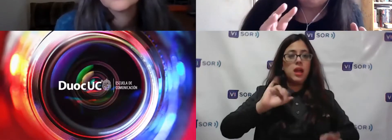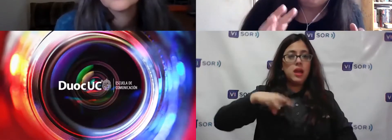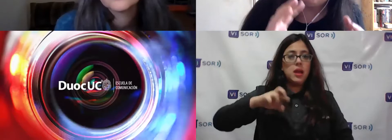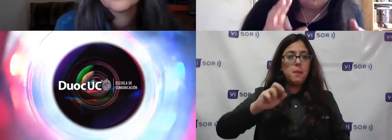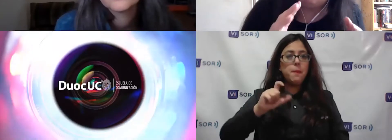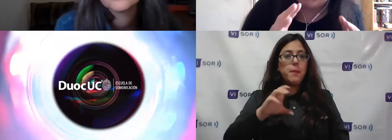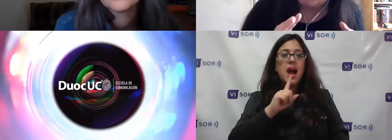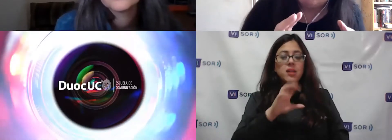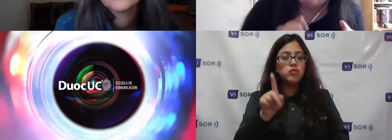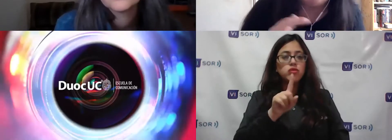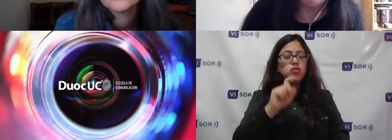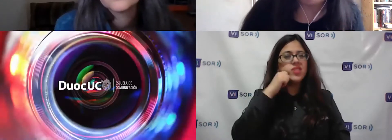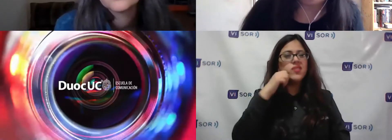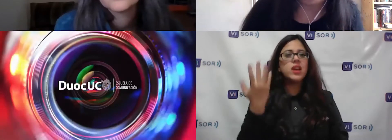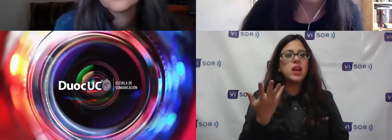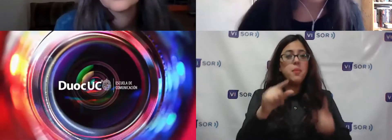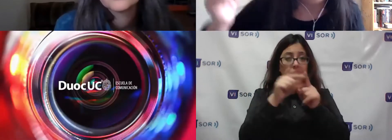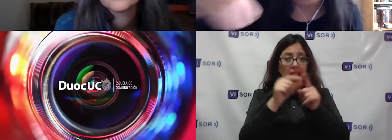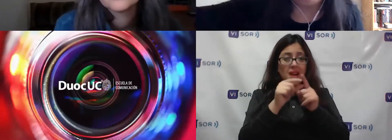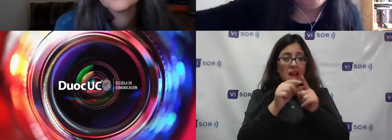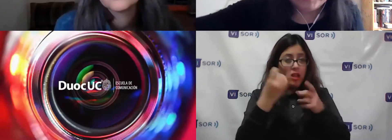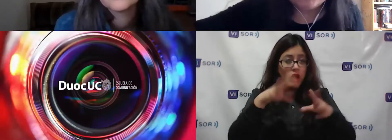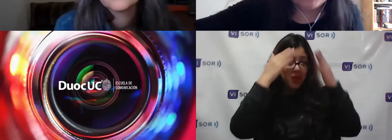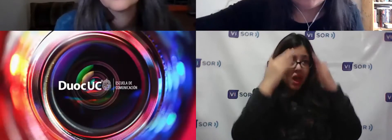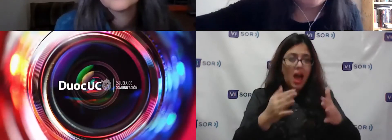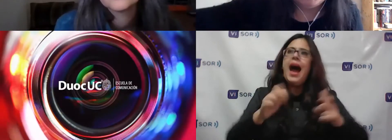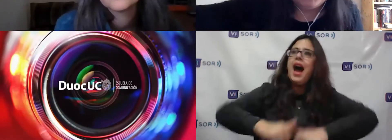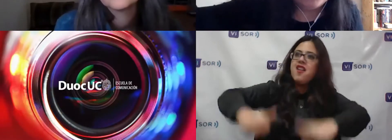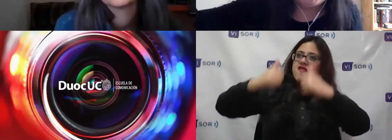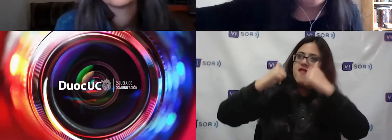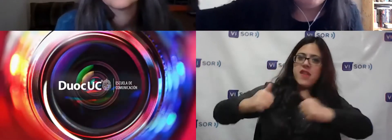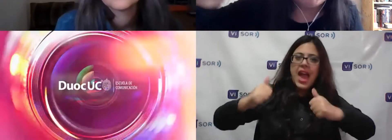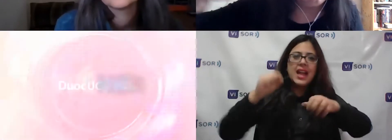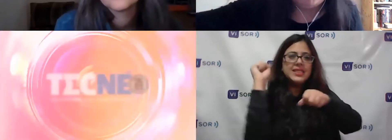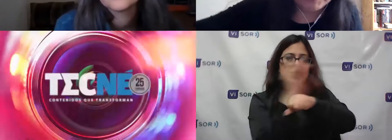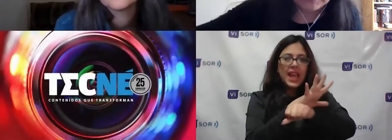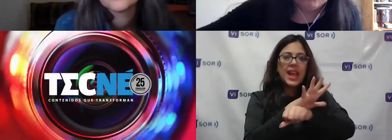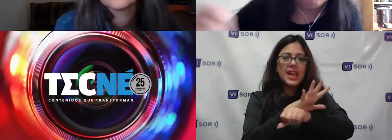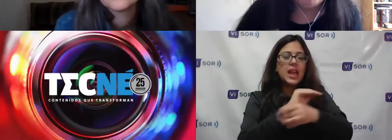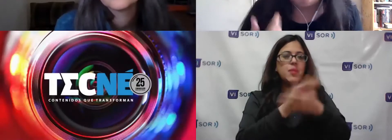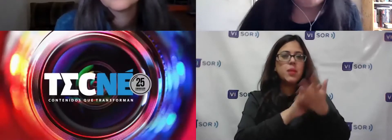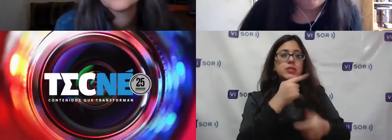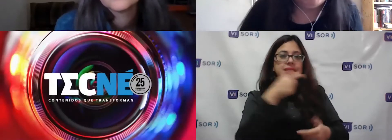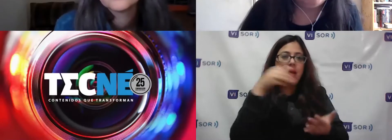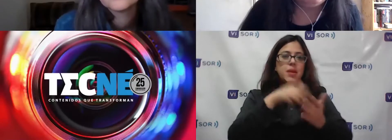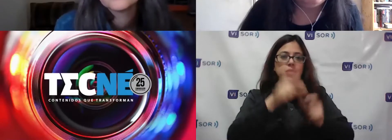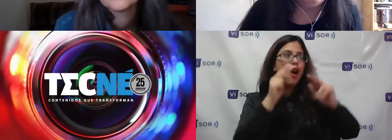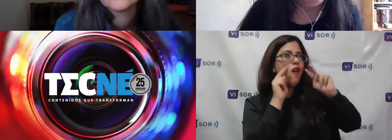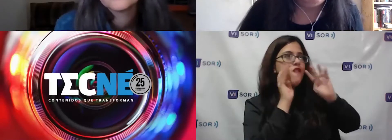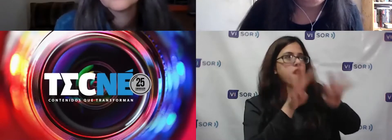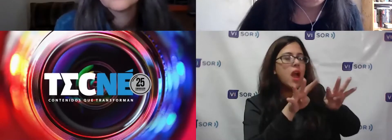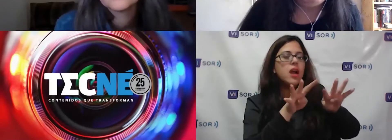el impacto la palabra relativa no se mide play me fue súper bien en salas de cine y no se lleve 100 mil espectadores puede que tu película